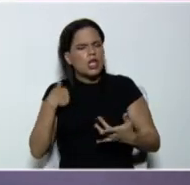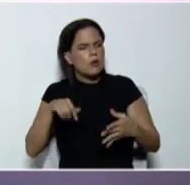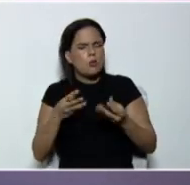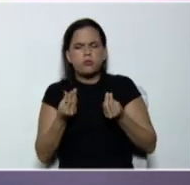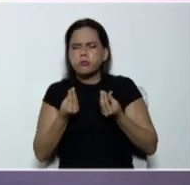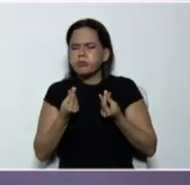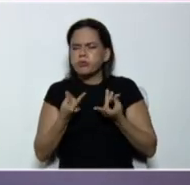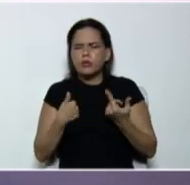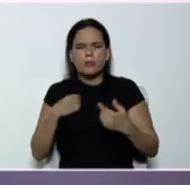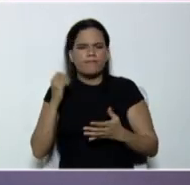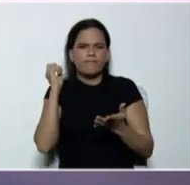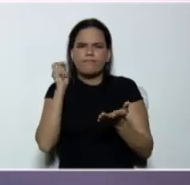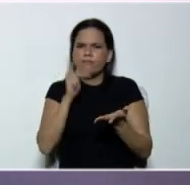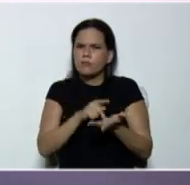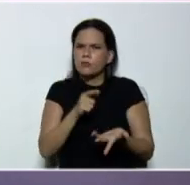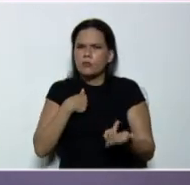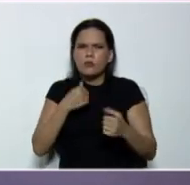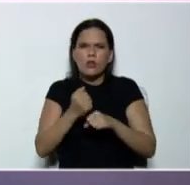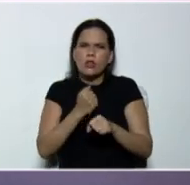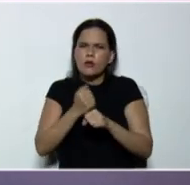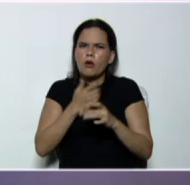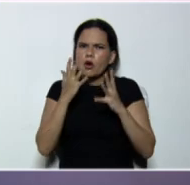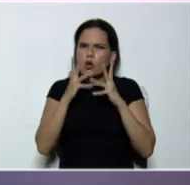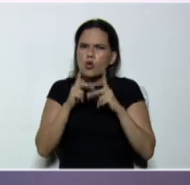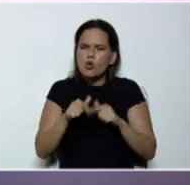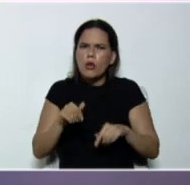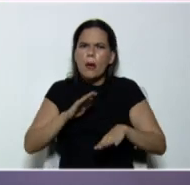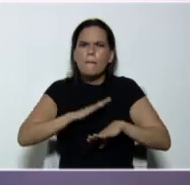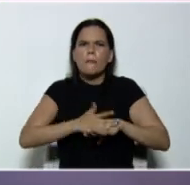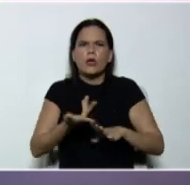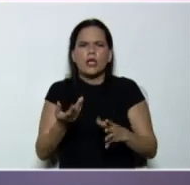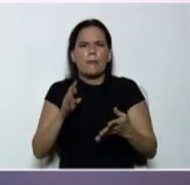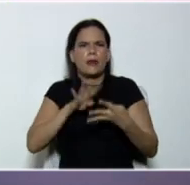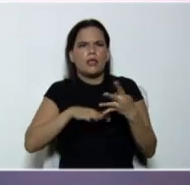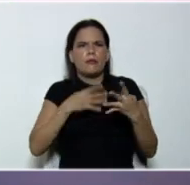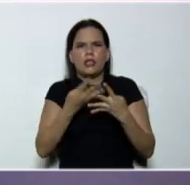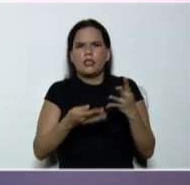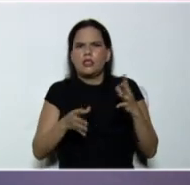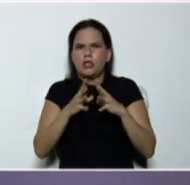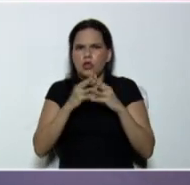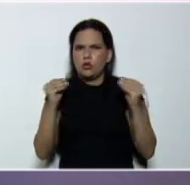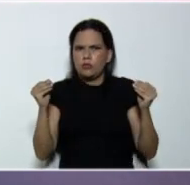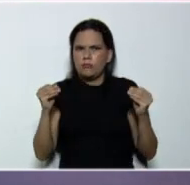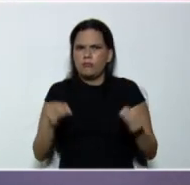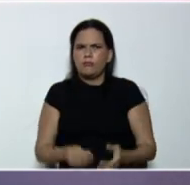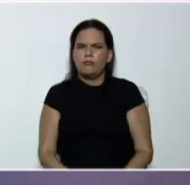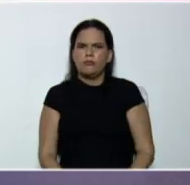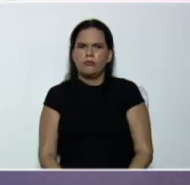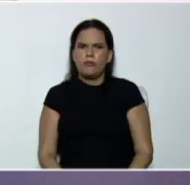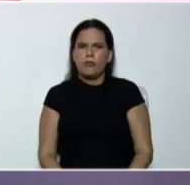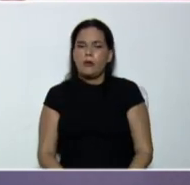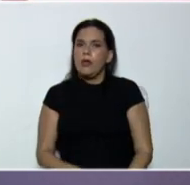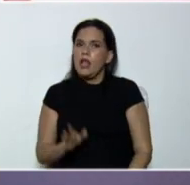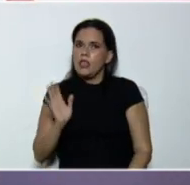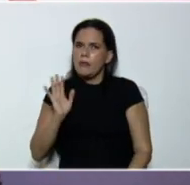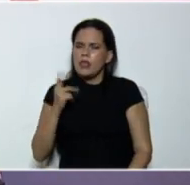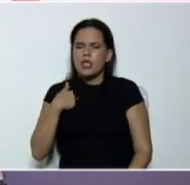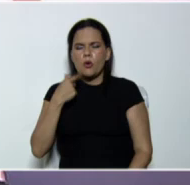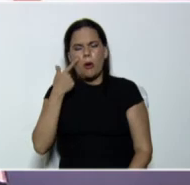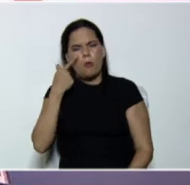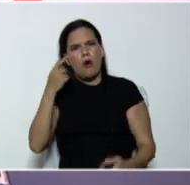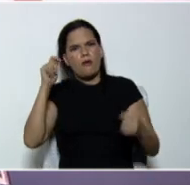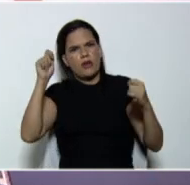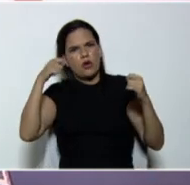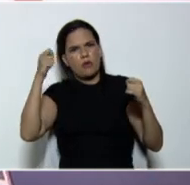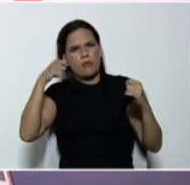muchas oportunidades para trabajar los números, porque matemática está en todo. Y bueno, ya para despedirnos vamos a ver un video